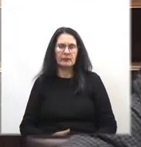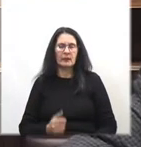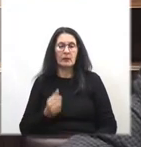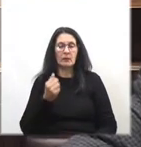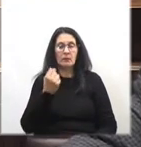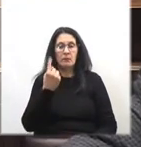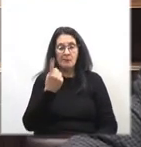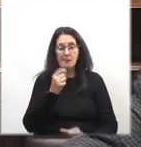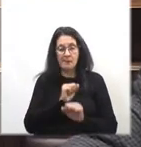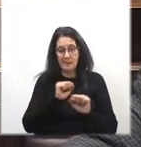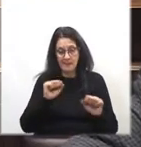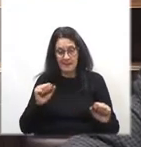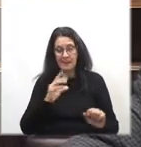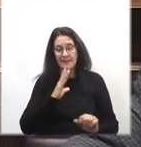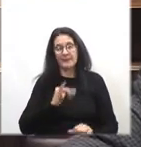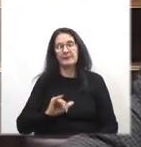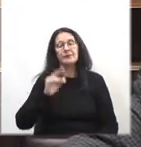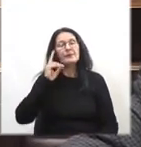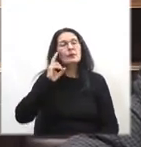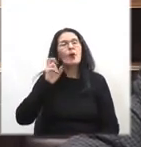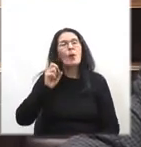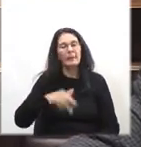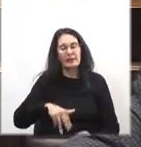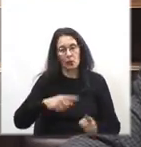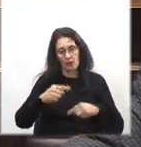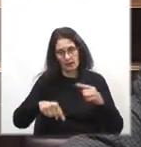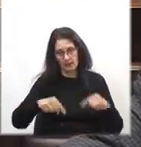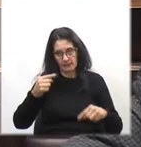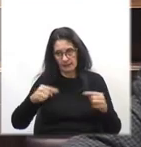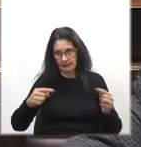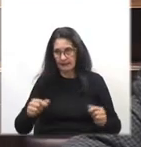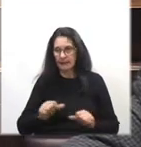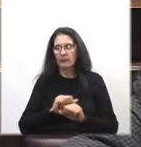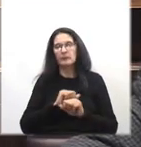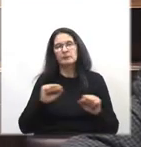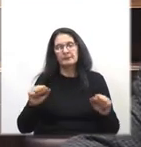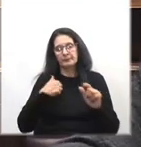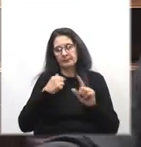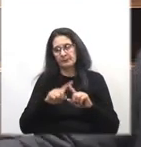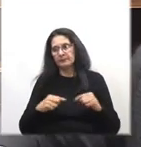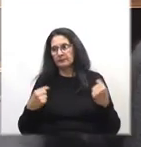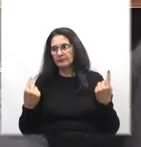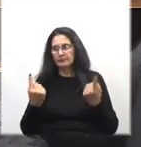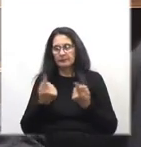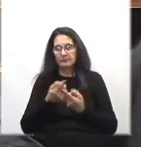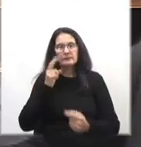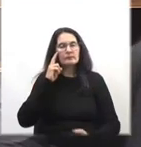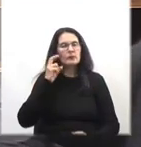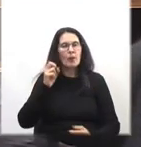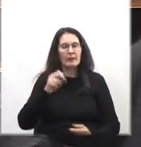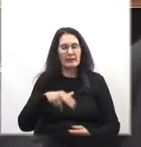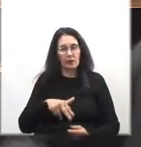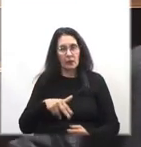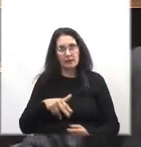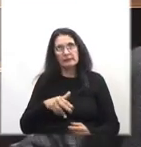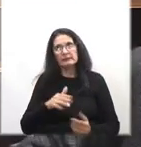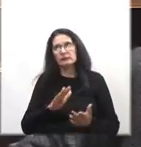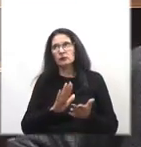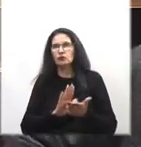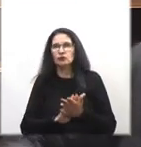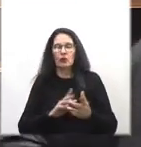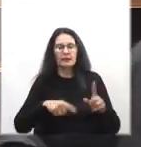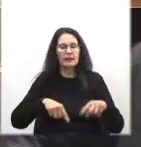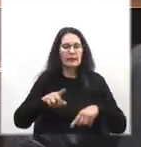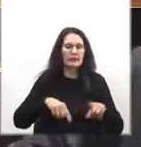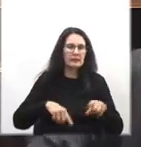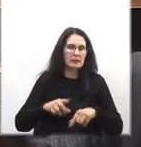Uno puede tener opiniones diversas, y podemos tener entre nosotros y nosotras opiniones diversas respecto de la gestión